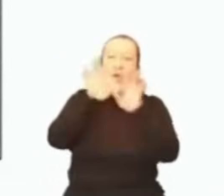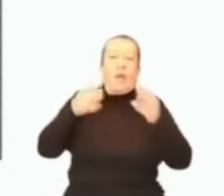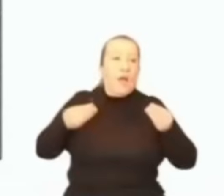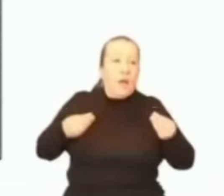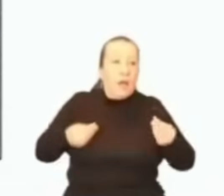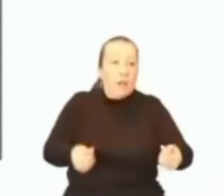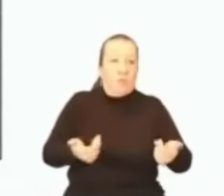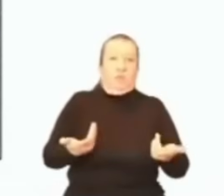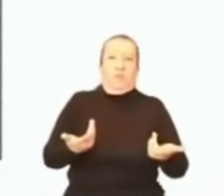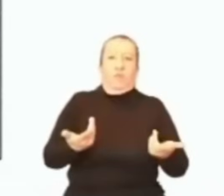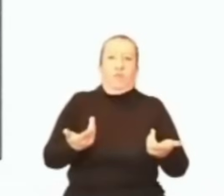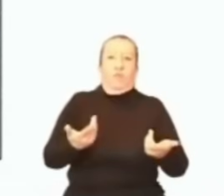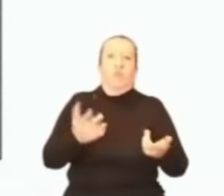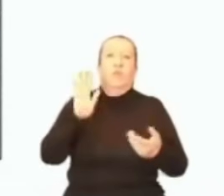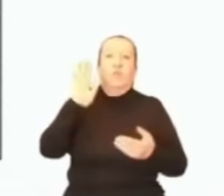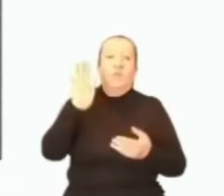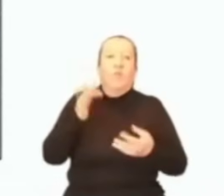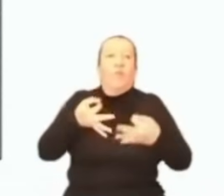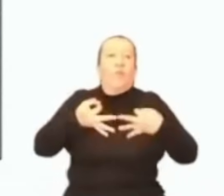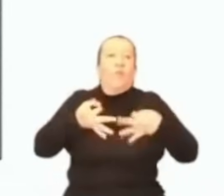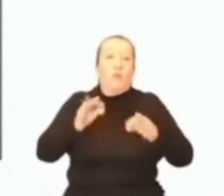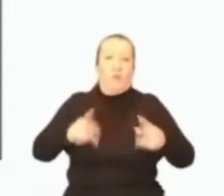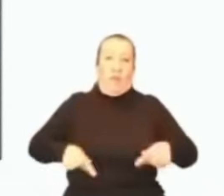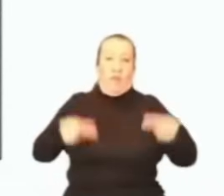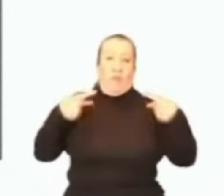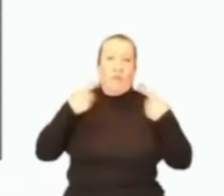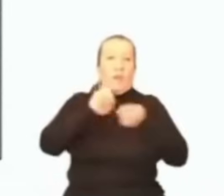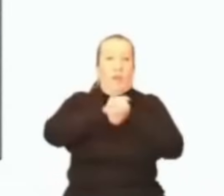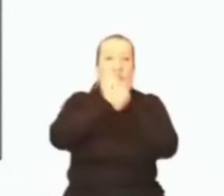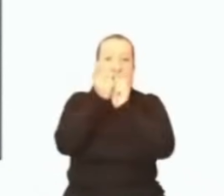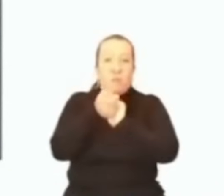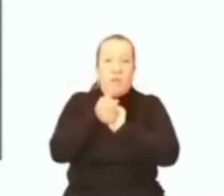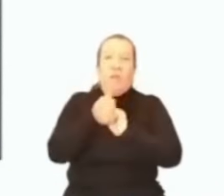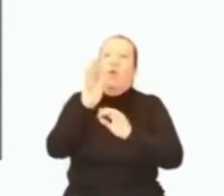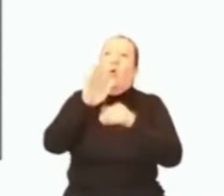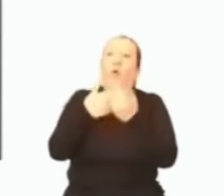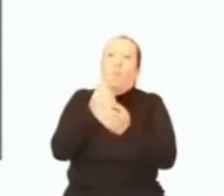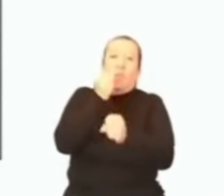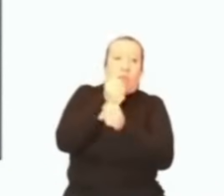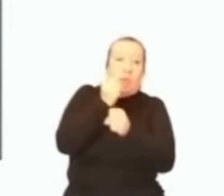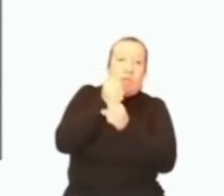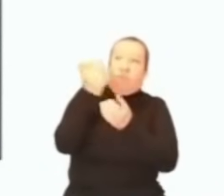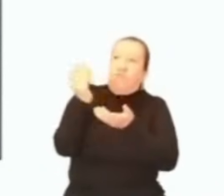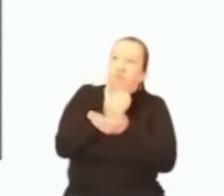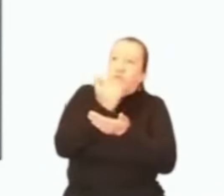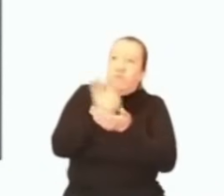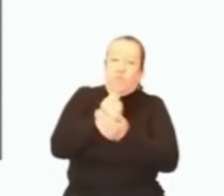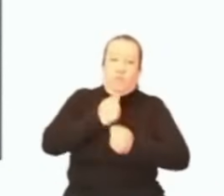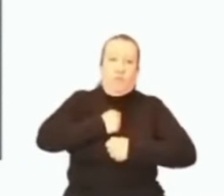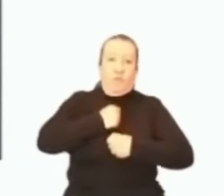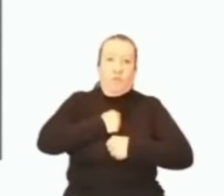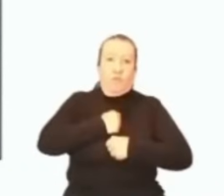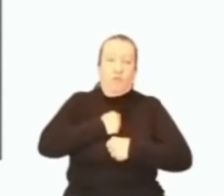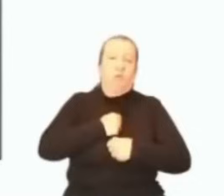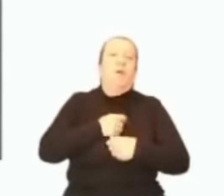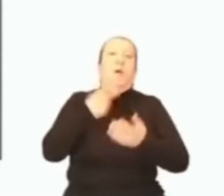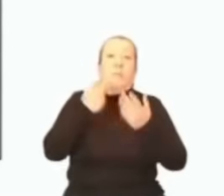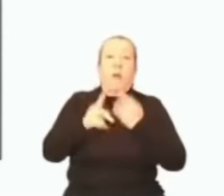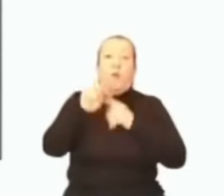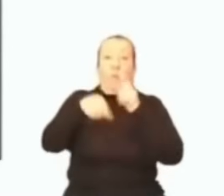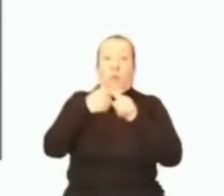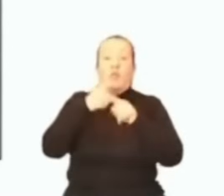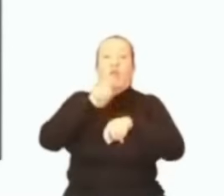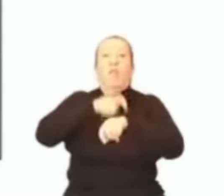sus prioridades de gasto, tienen que cambiar su modo de vida, su fuente de ingreso. Pero cuando